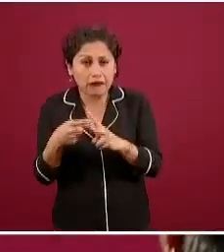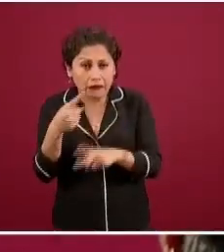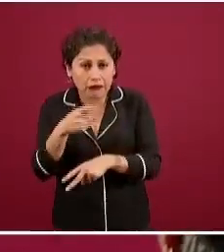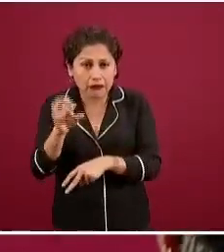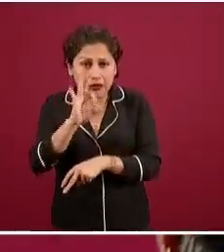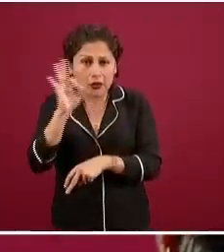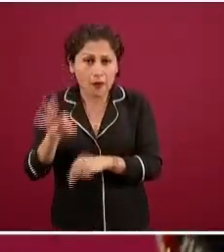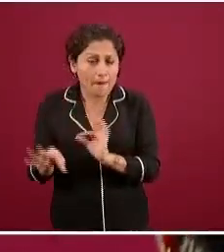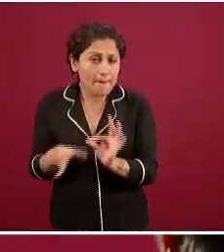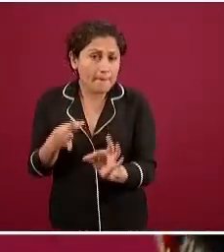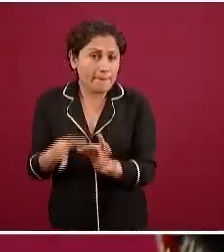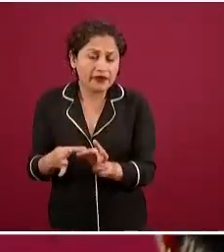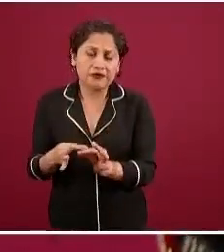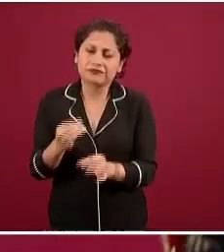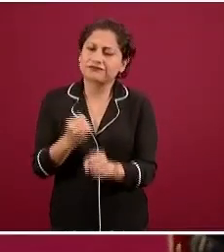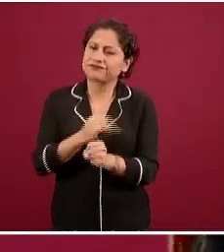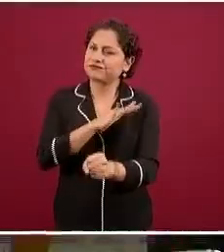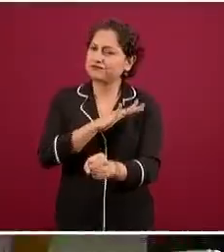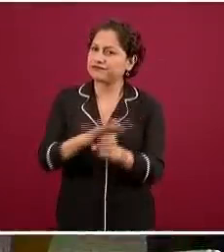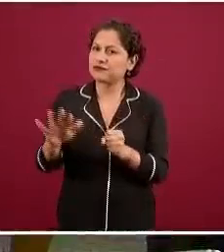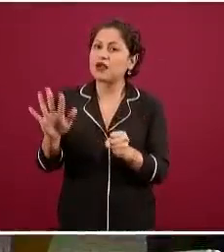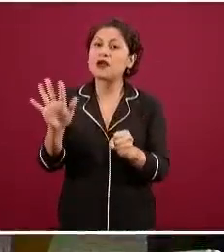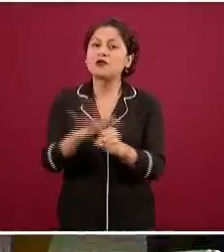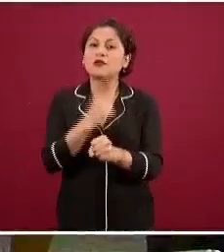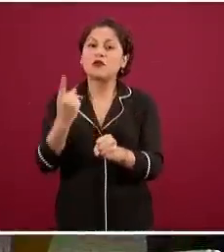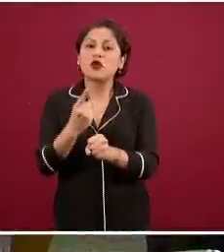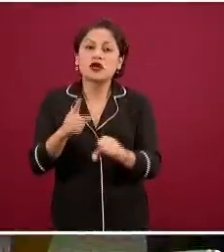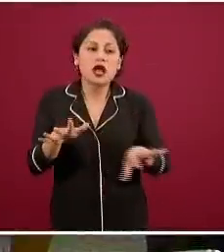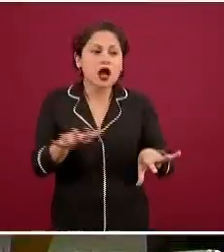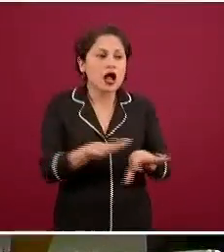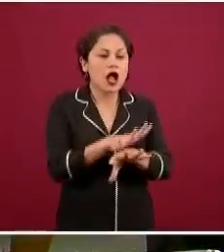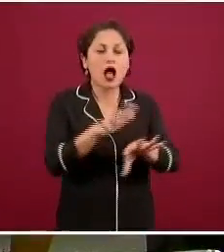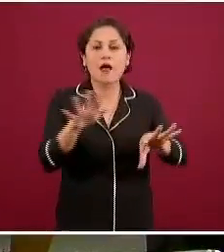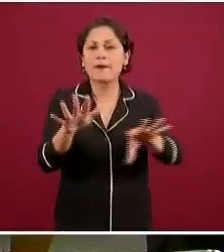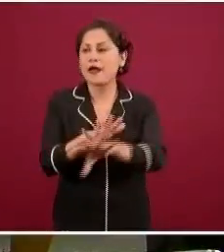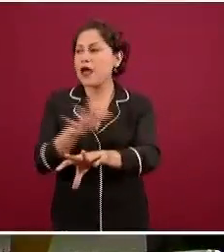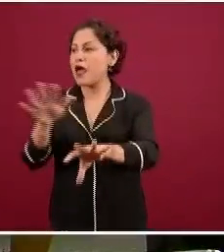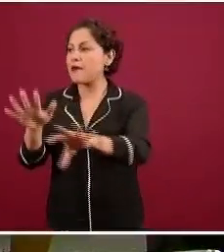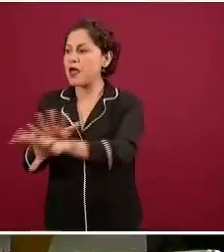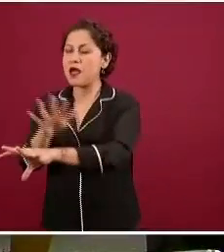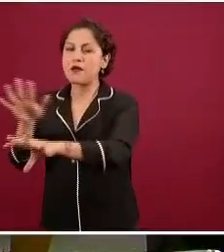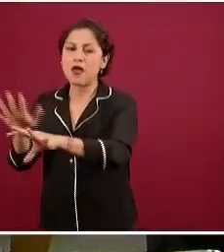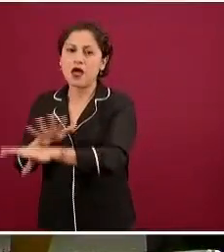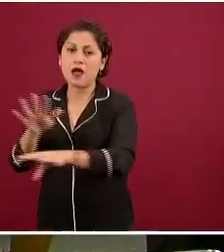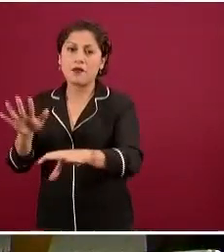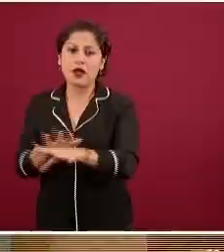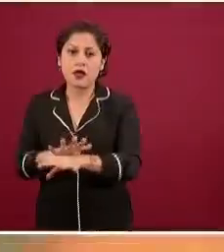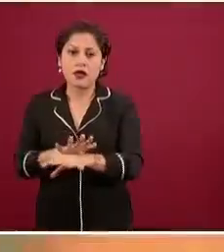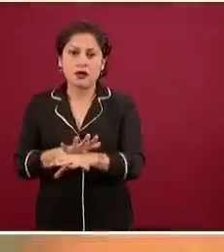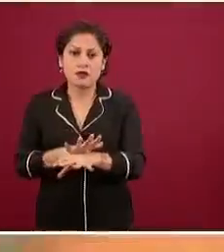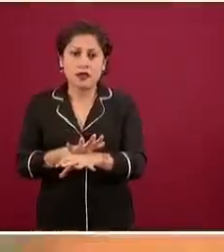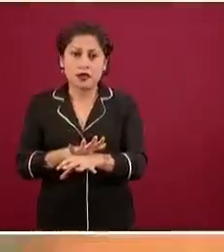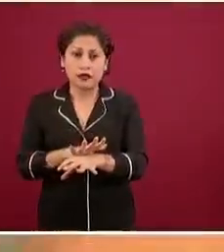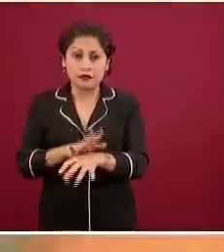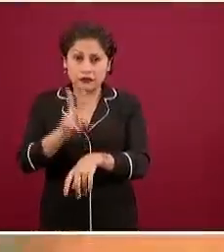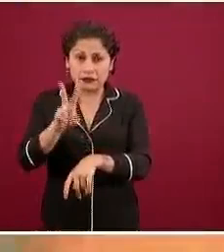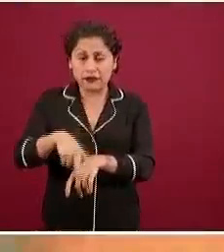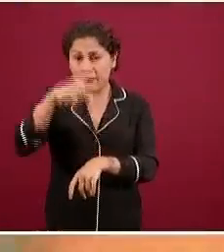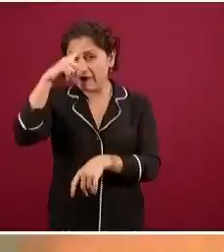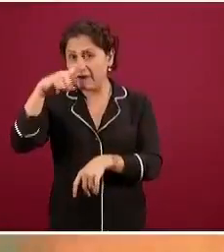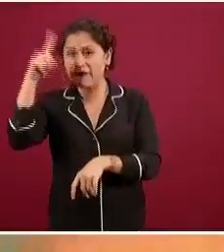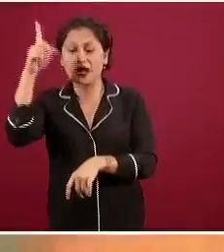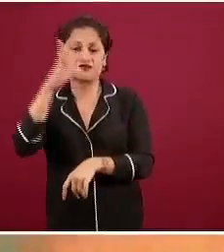extensos geográficamente o cambiantes en el tiempo, que es ocioso tratar de medirlos de manera directa. Y hemos